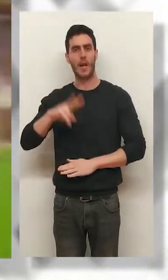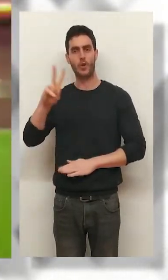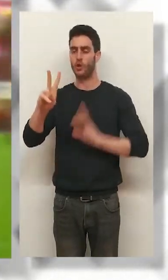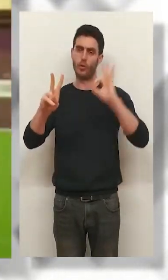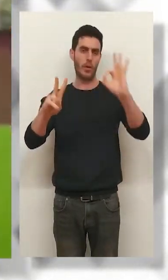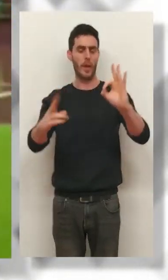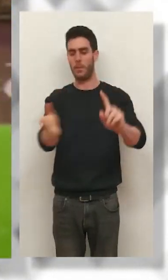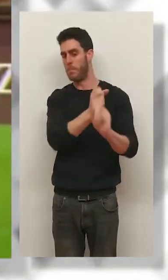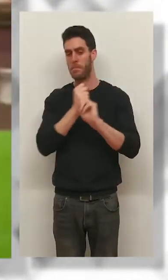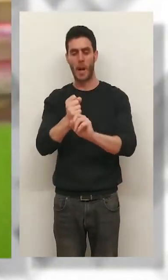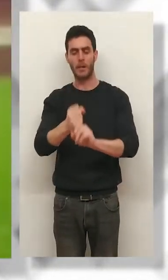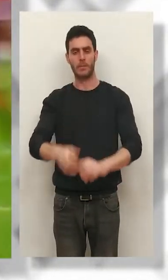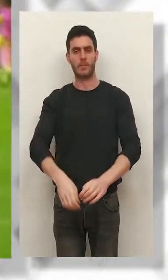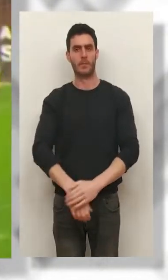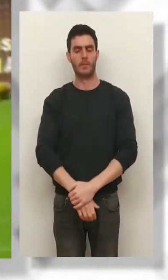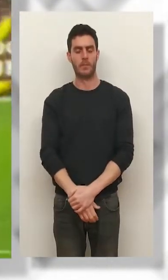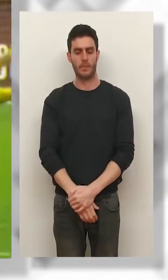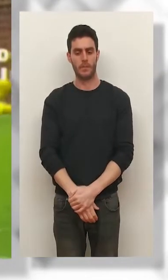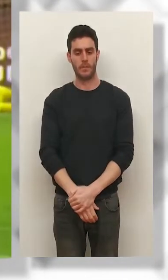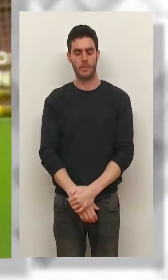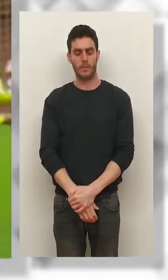de Usama Sidik.